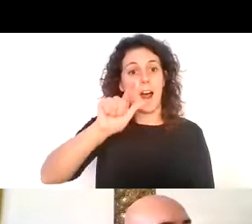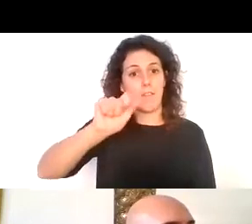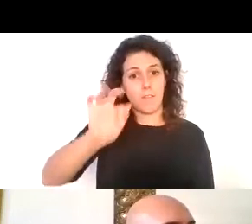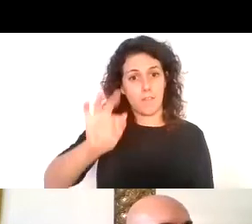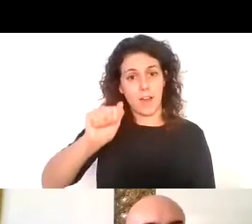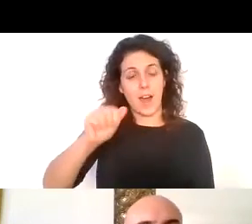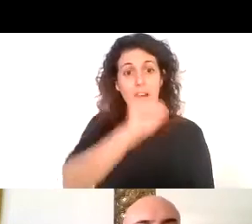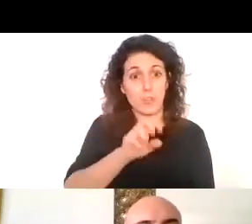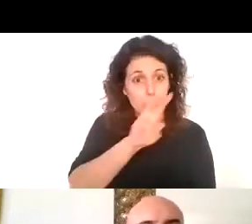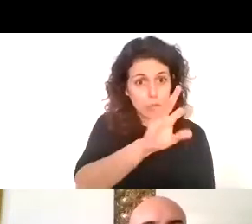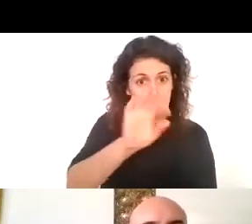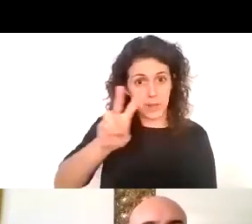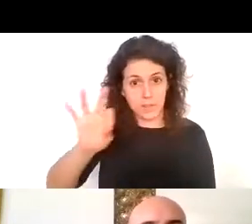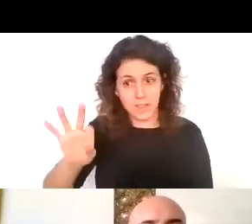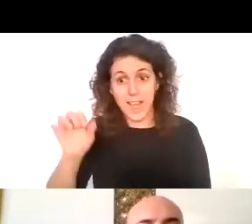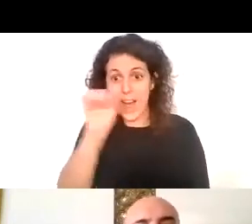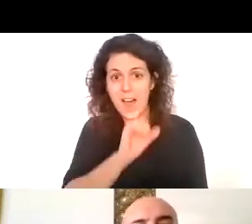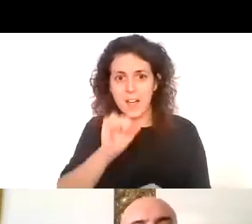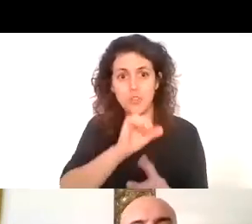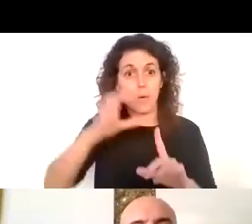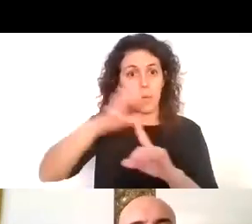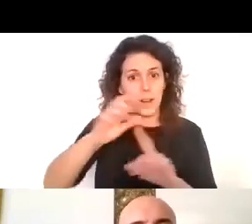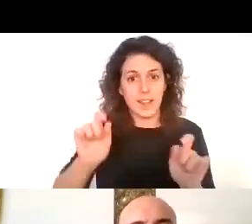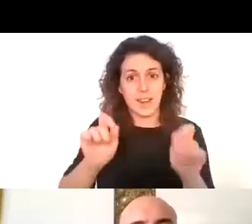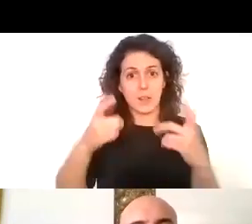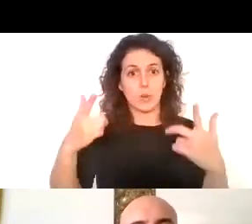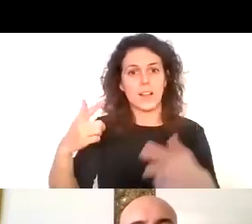será el año del Parque Natural Serra Gelada.